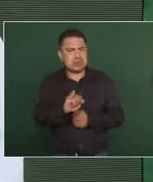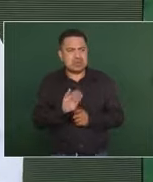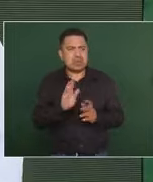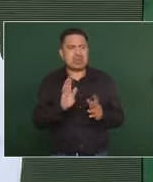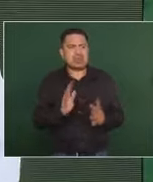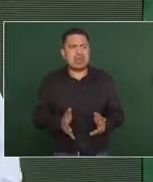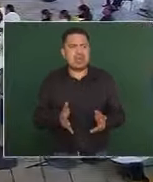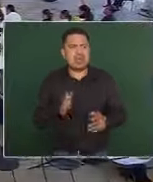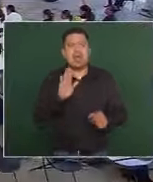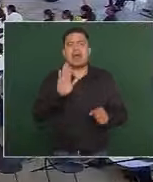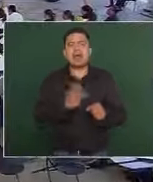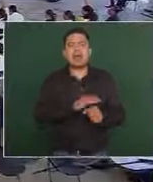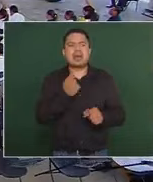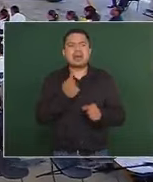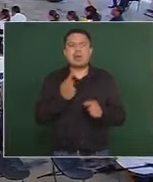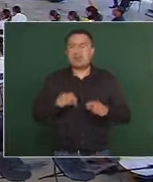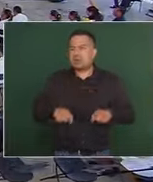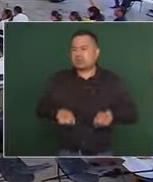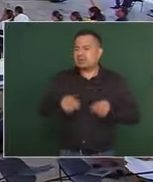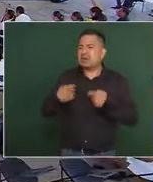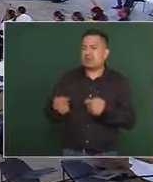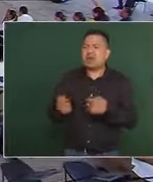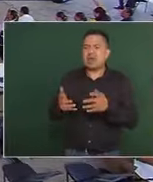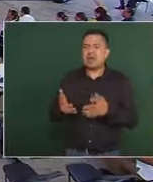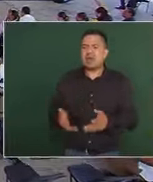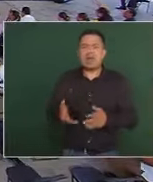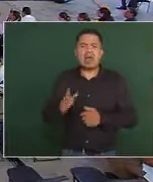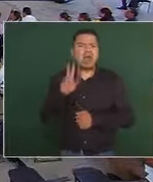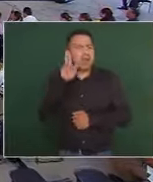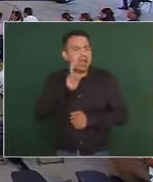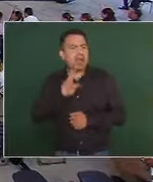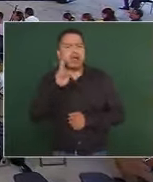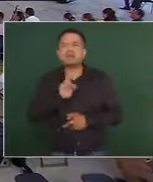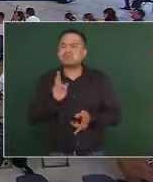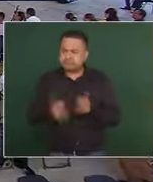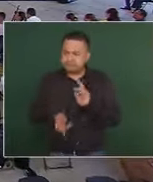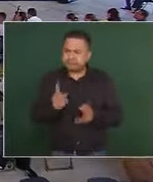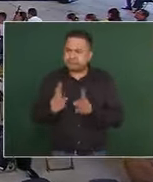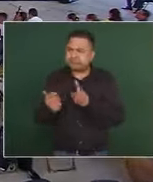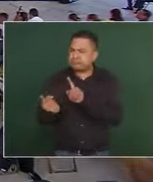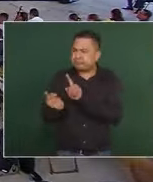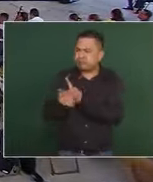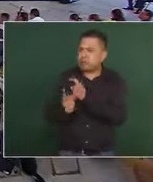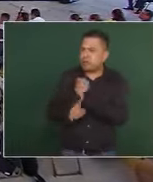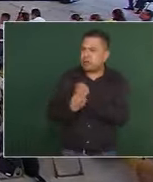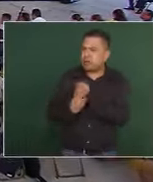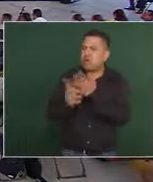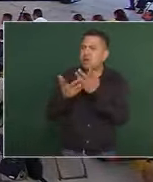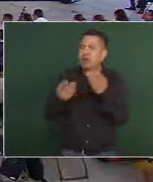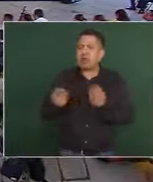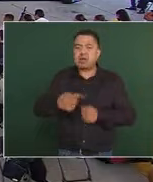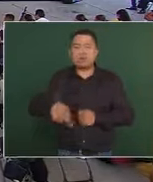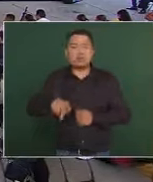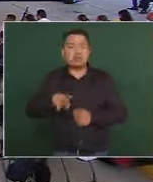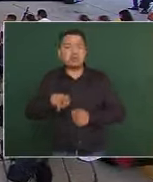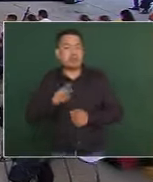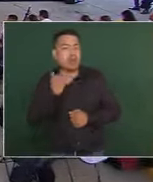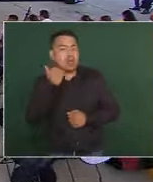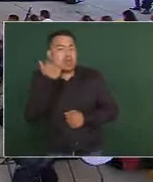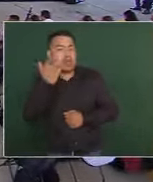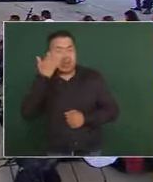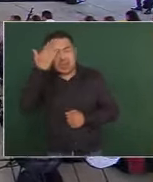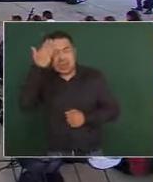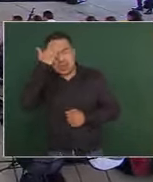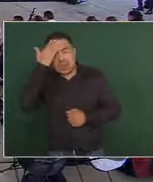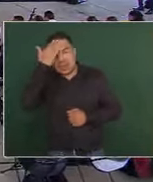Sí, porque se les ofrece, vamos a dialogar, vamos a buscar solución. No quieren los